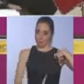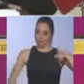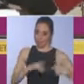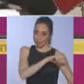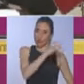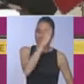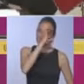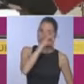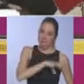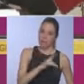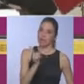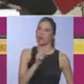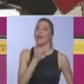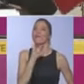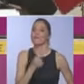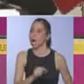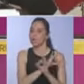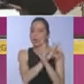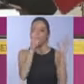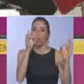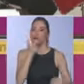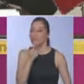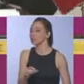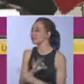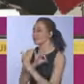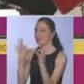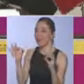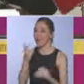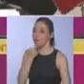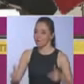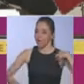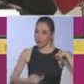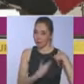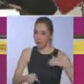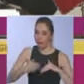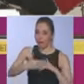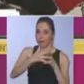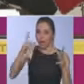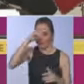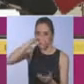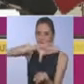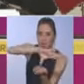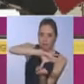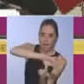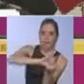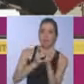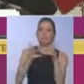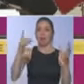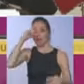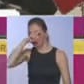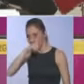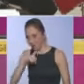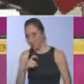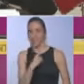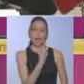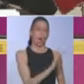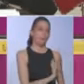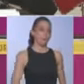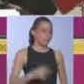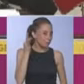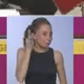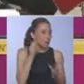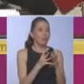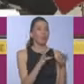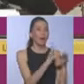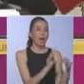lo sabe mejor que nadie, no es fácil. Nunca ha sido fácil. Nunca ha sido fácil y cada vez más complejo porque somos un país más complejo. Presidenta, le